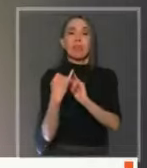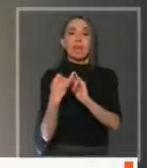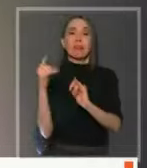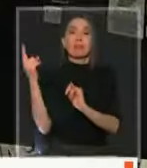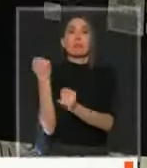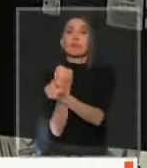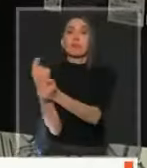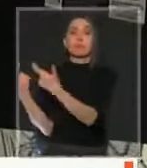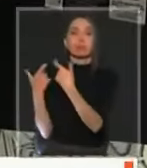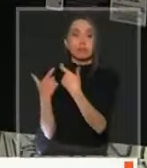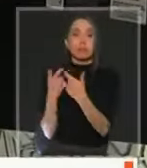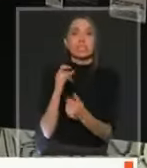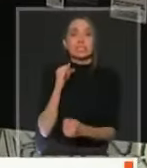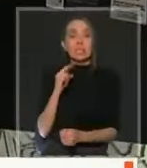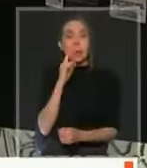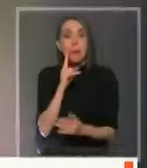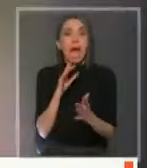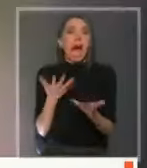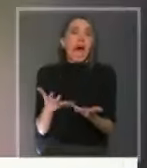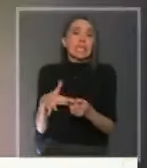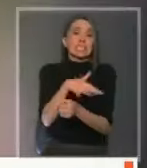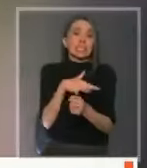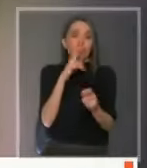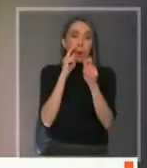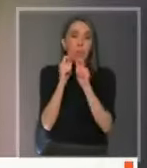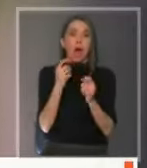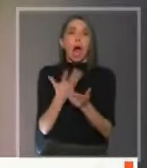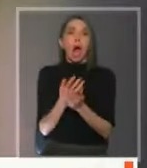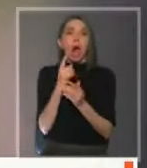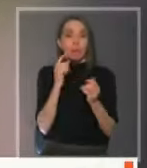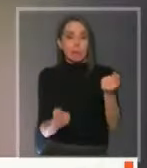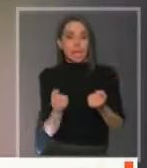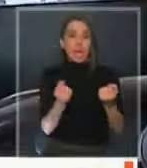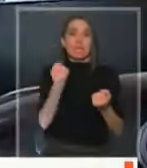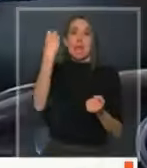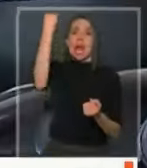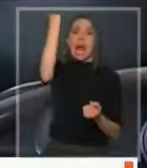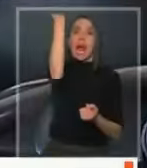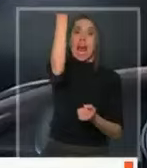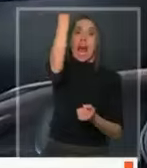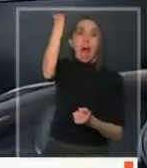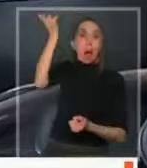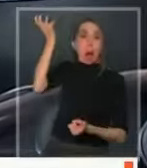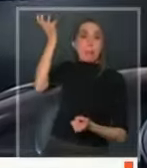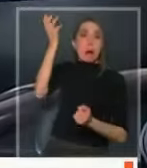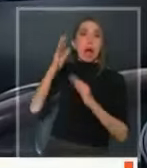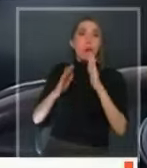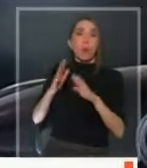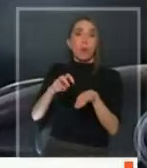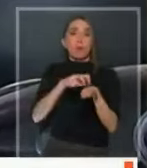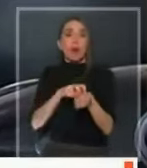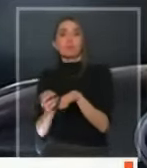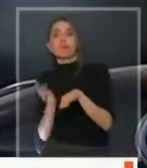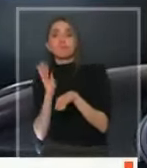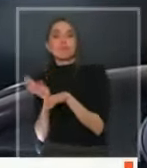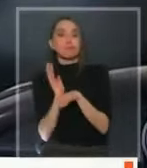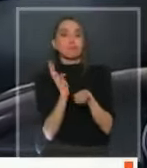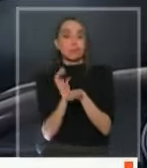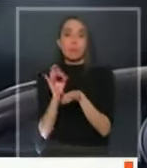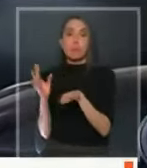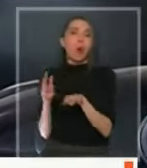episodios que pueden ser riesgosos. Ahora tenemos las cámaras, que se pueda resguardar el momento y que puedan